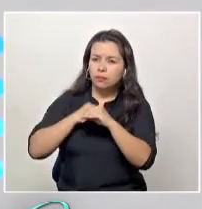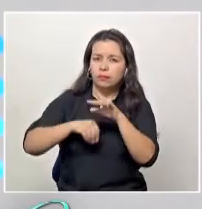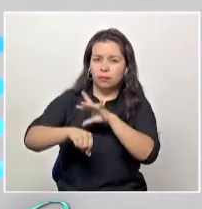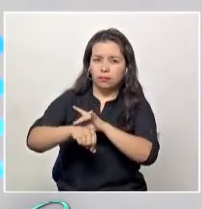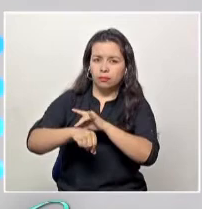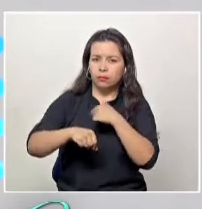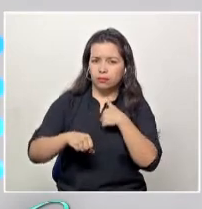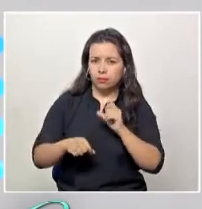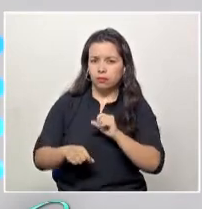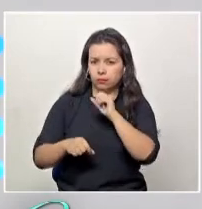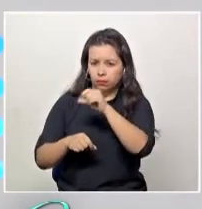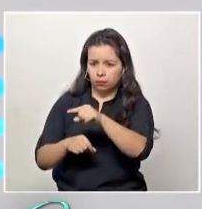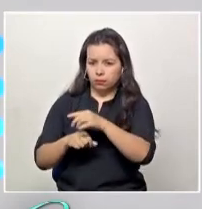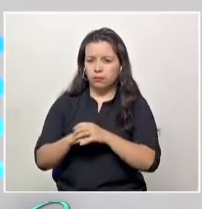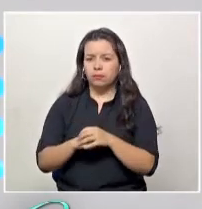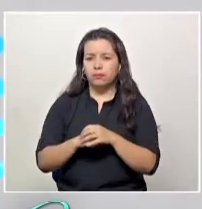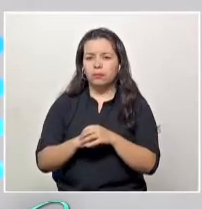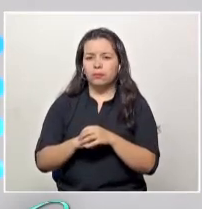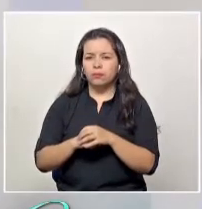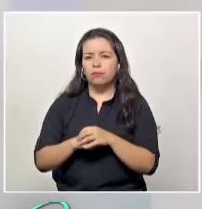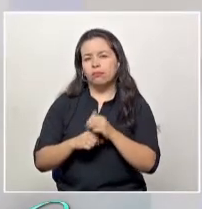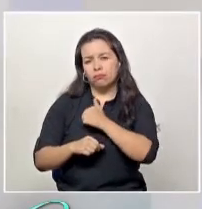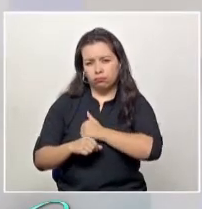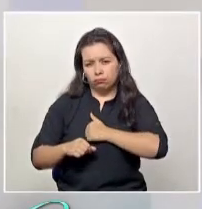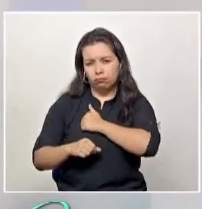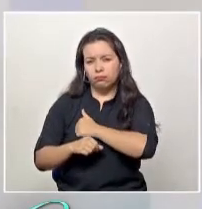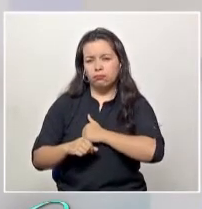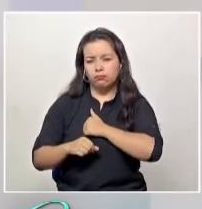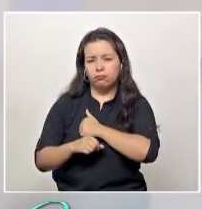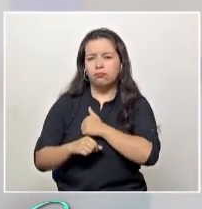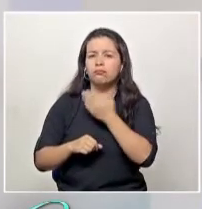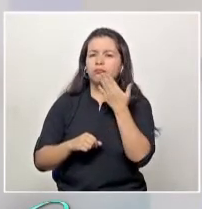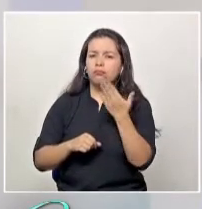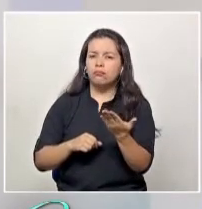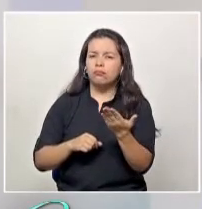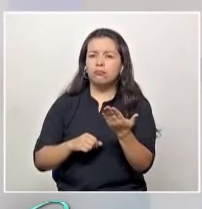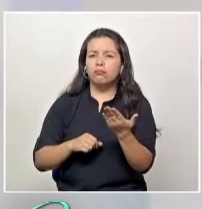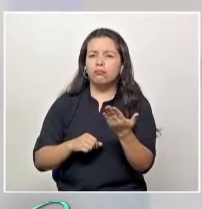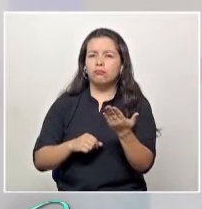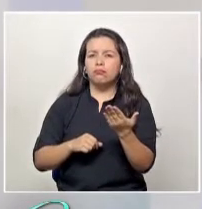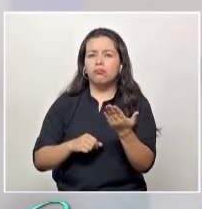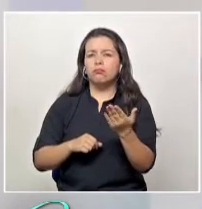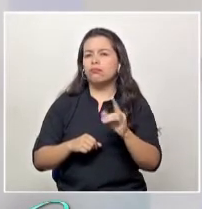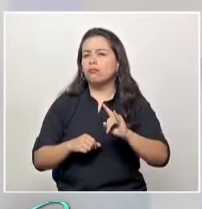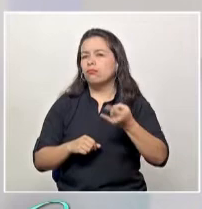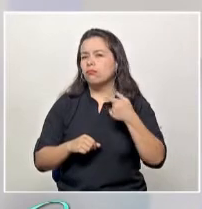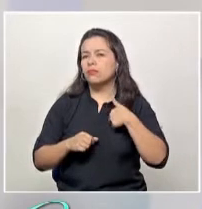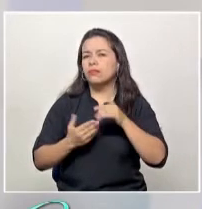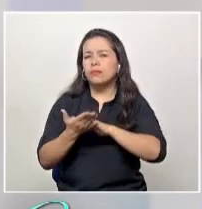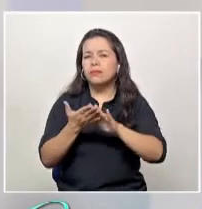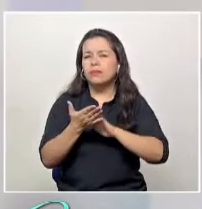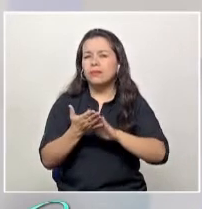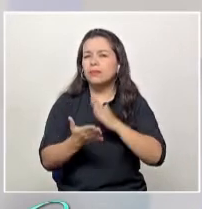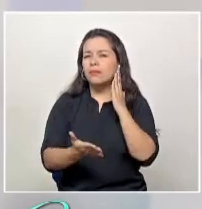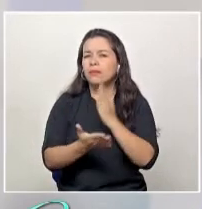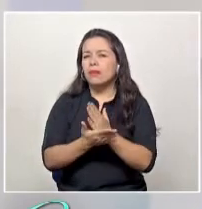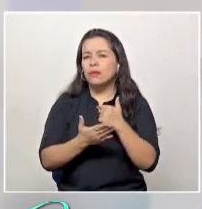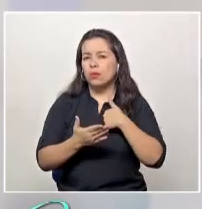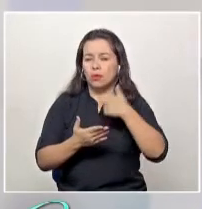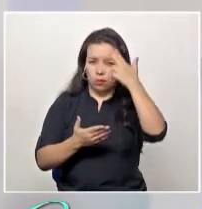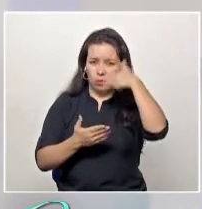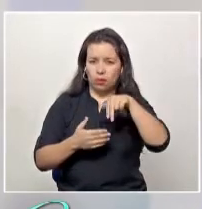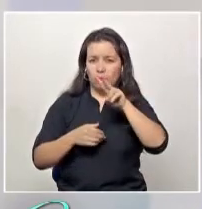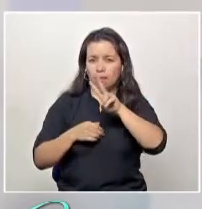Rojas. Tengo una inquietud, fuera tan amable de usted darme alguna solución. Tengo un hijo